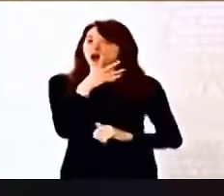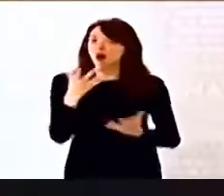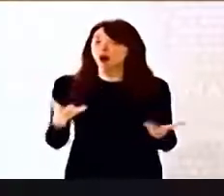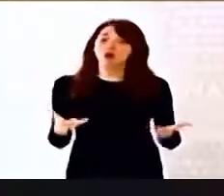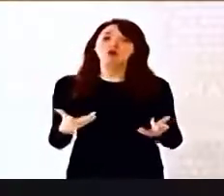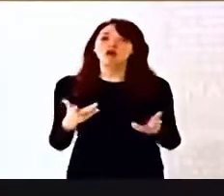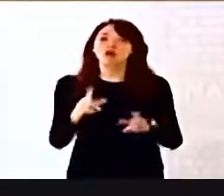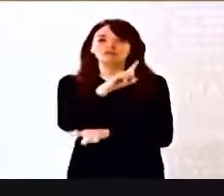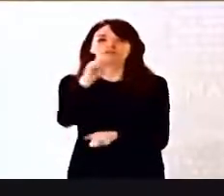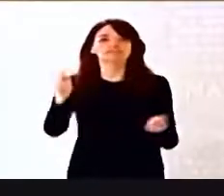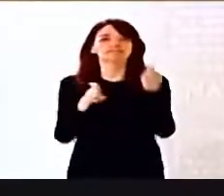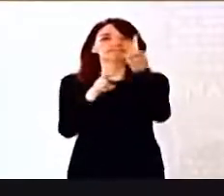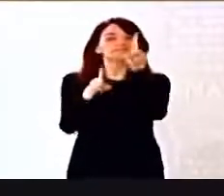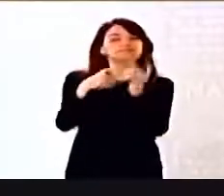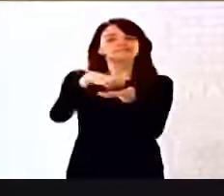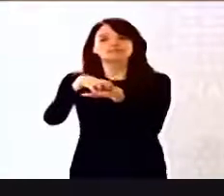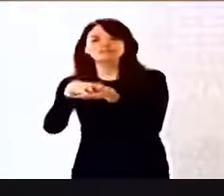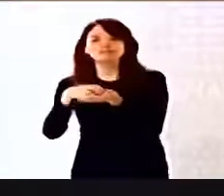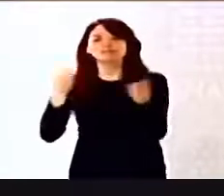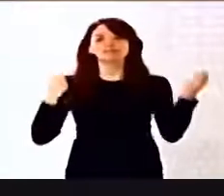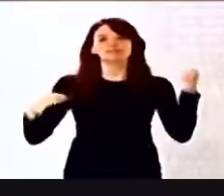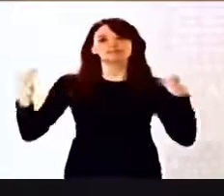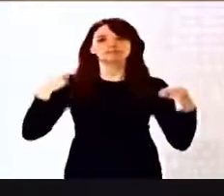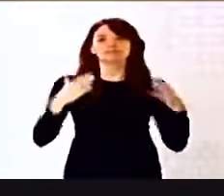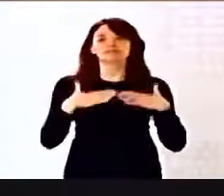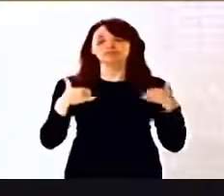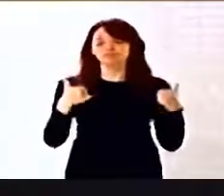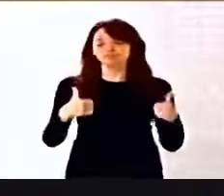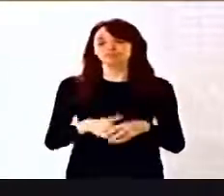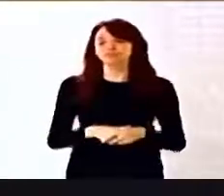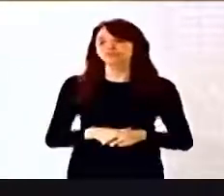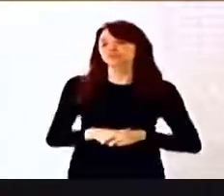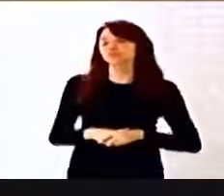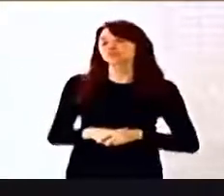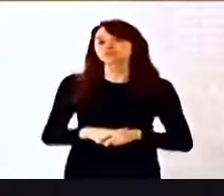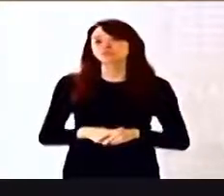a cuantas preguntas o dudas tengan al respecto.